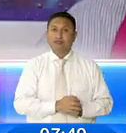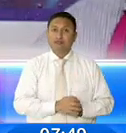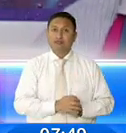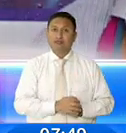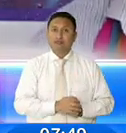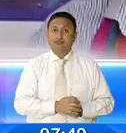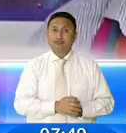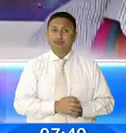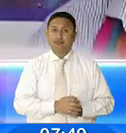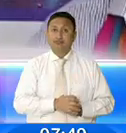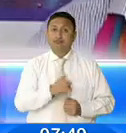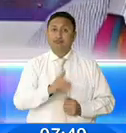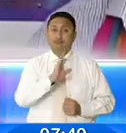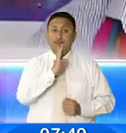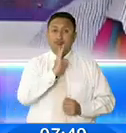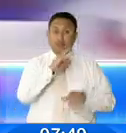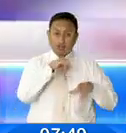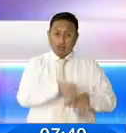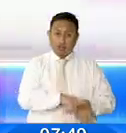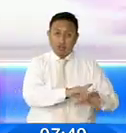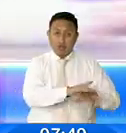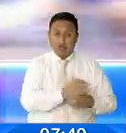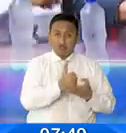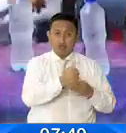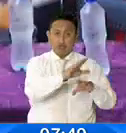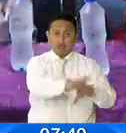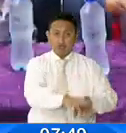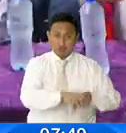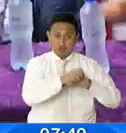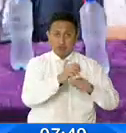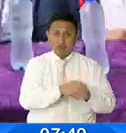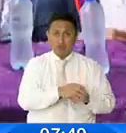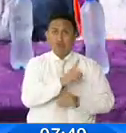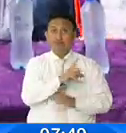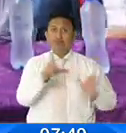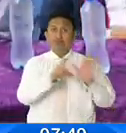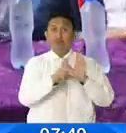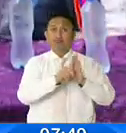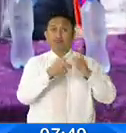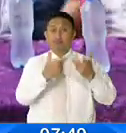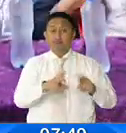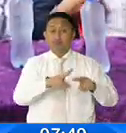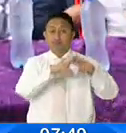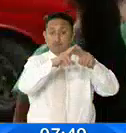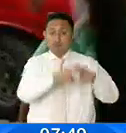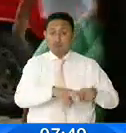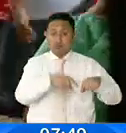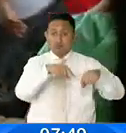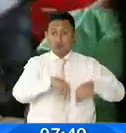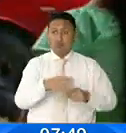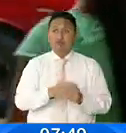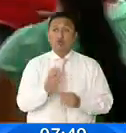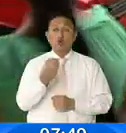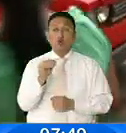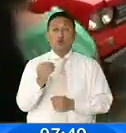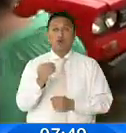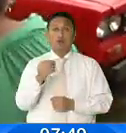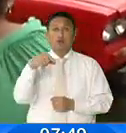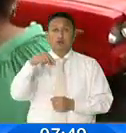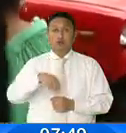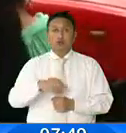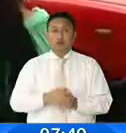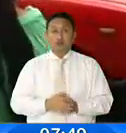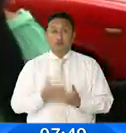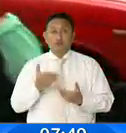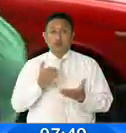el líquido vital, para la agricultura. Asegura que las leyes serán revisadas para garantizar a la juventud ecuatoriana el libre ingreso